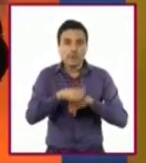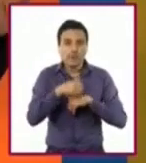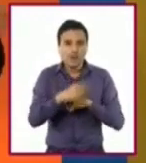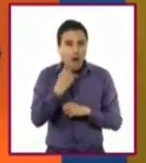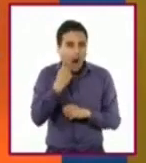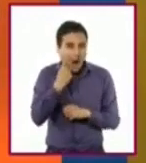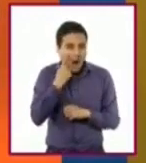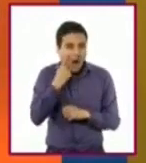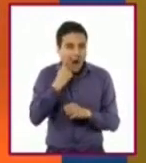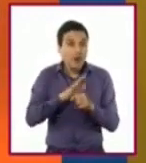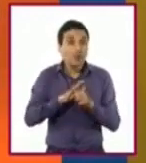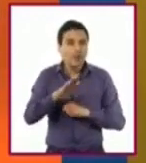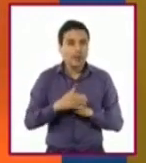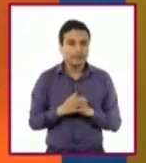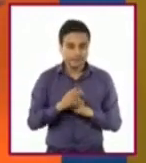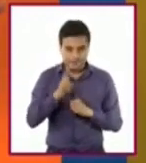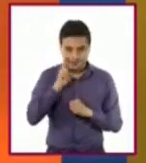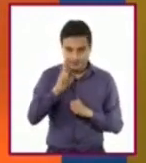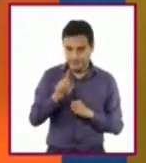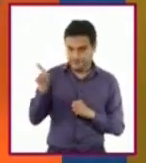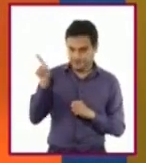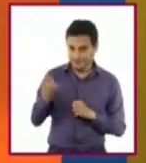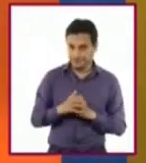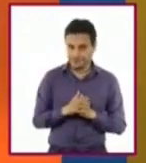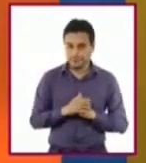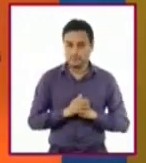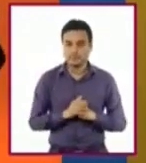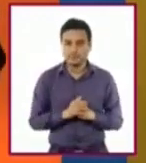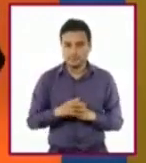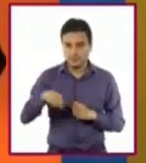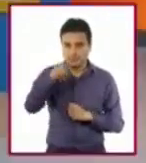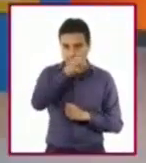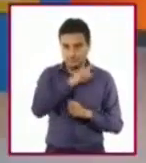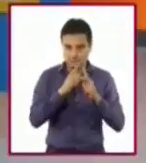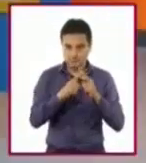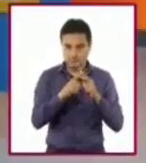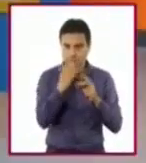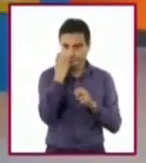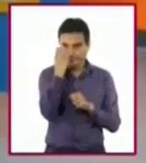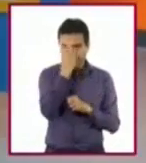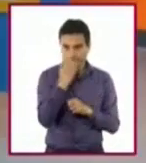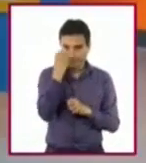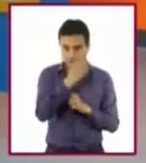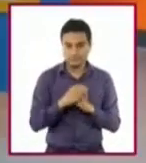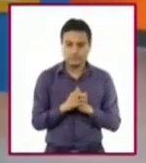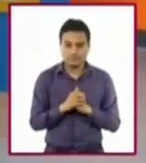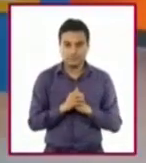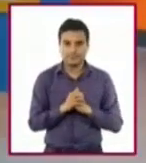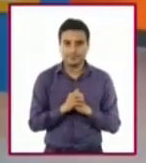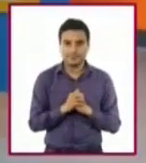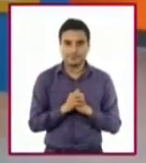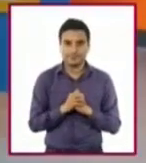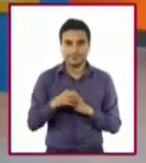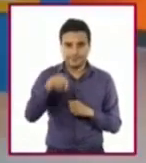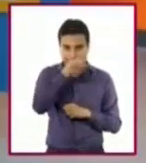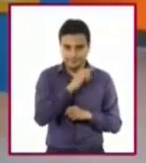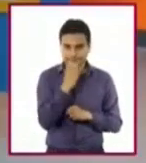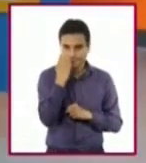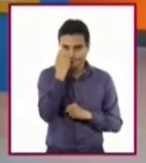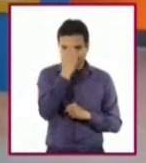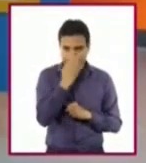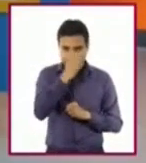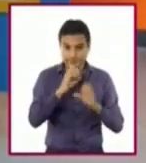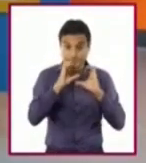veamos nuevamente la tabla de datos para calcular este valor es necesario revisar con cuidado los